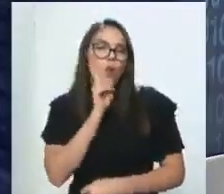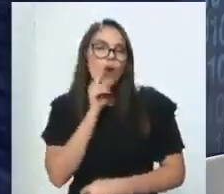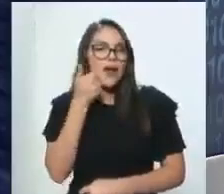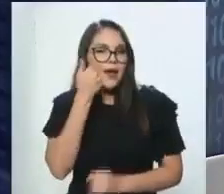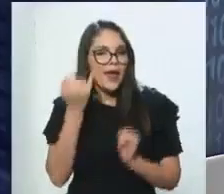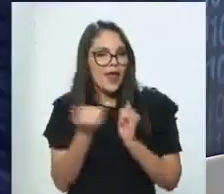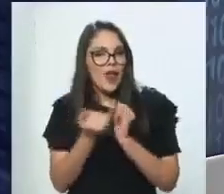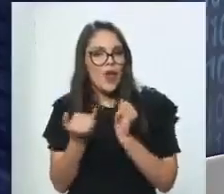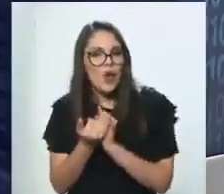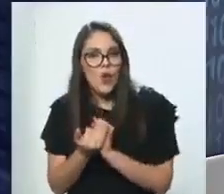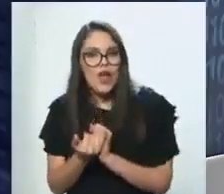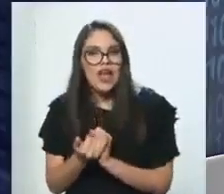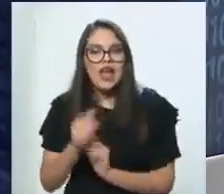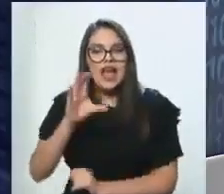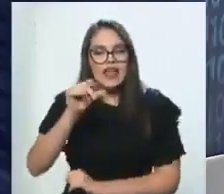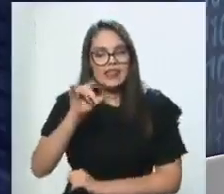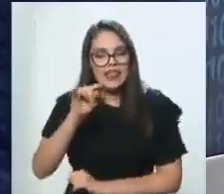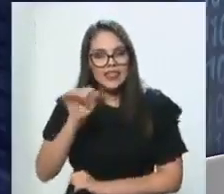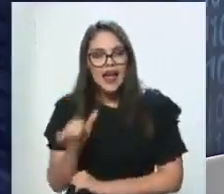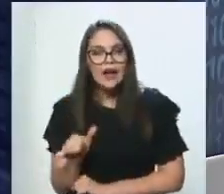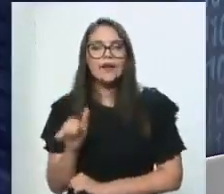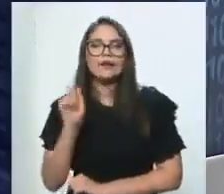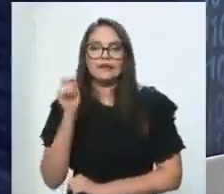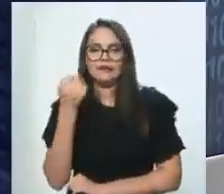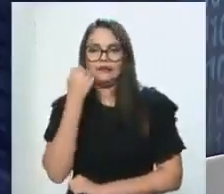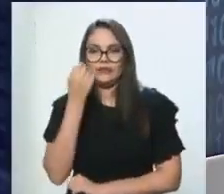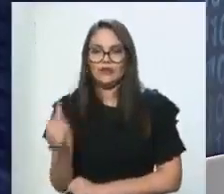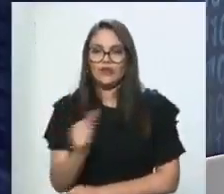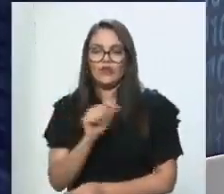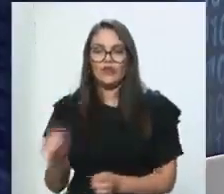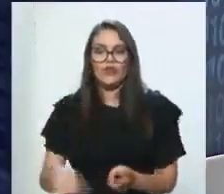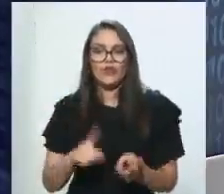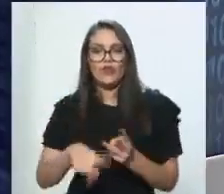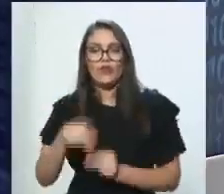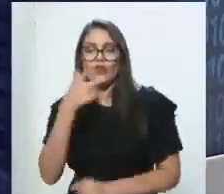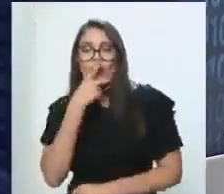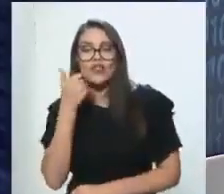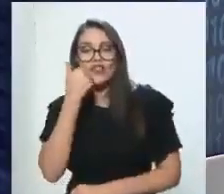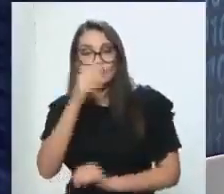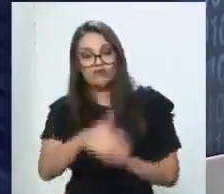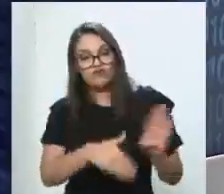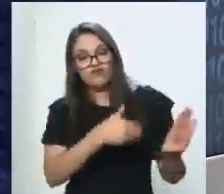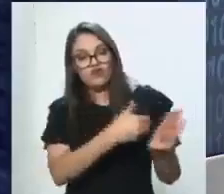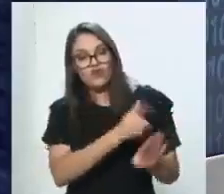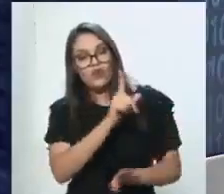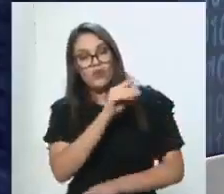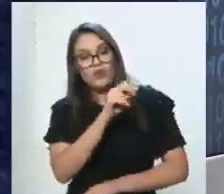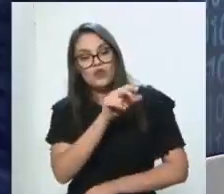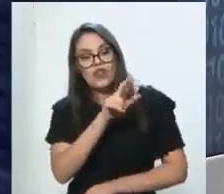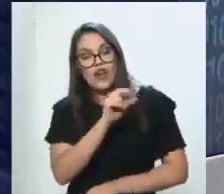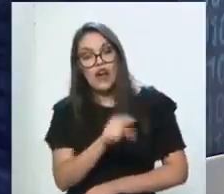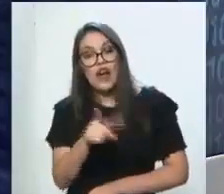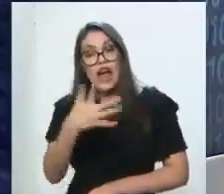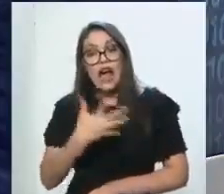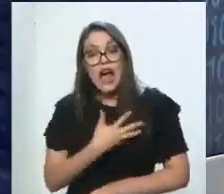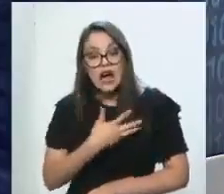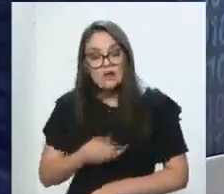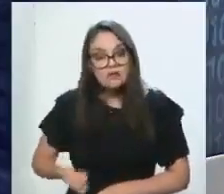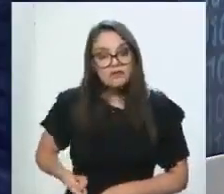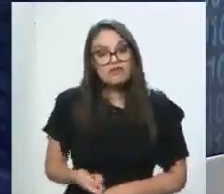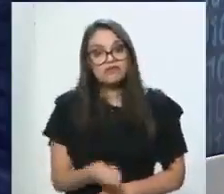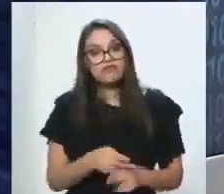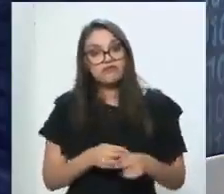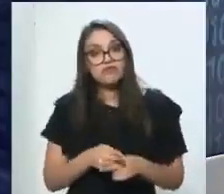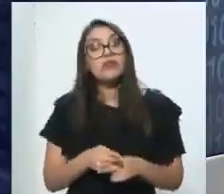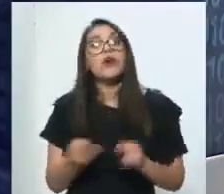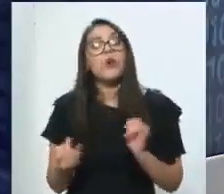Adelio Bispo de Oliveira, el criminal que atentó en contra de Bolsonaro acuchillándolo en plena campaña. También estuvo